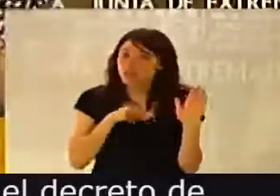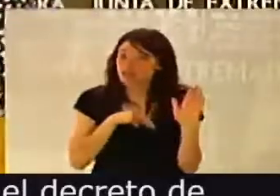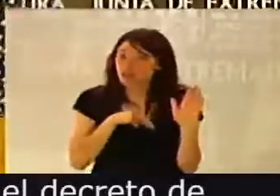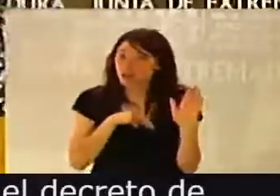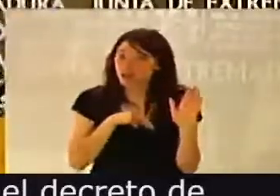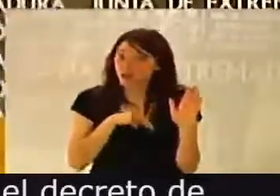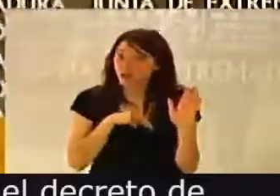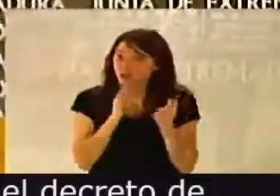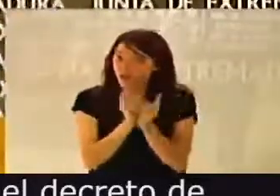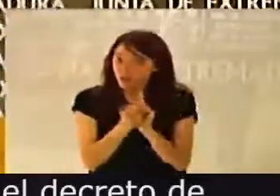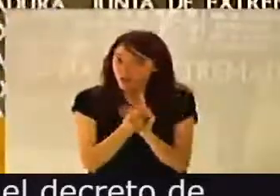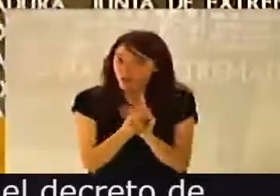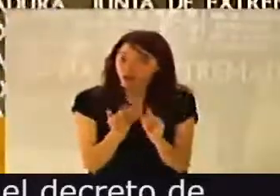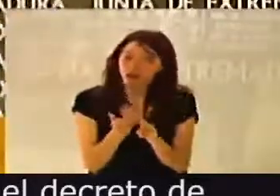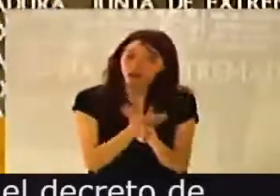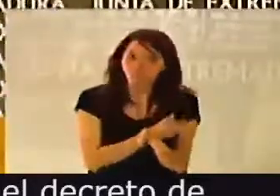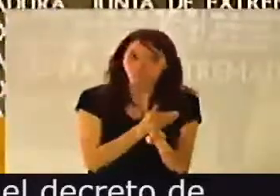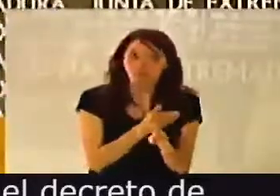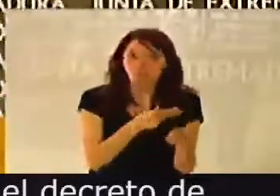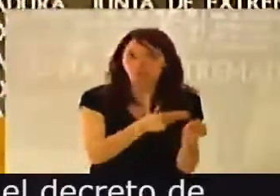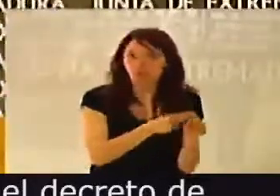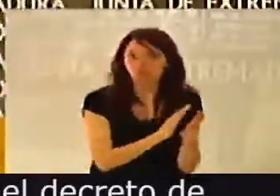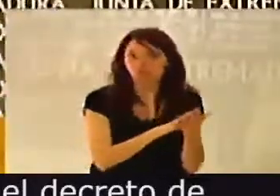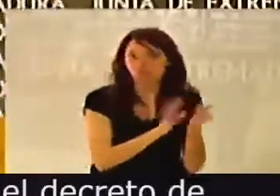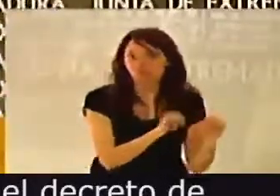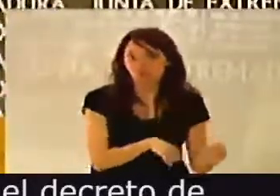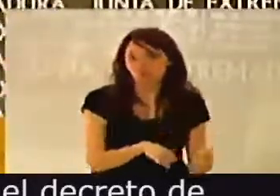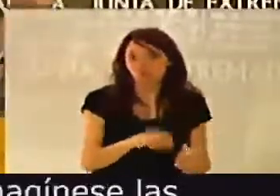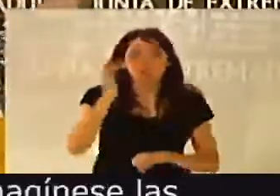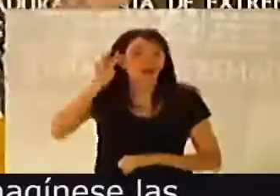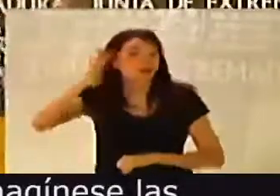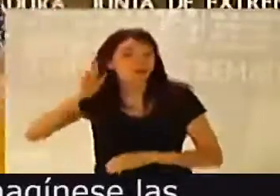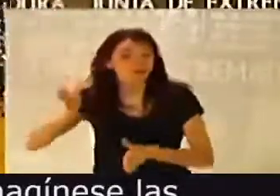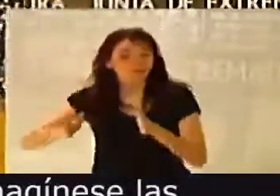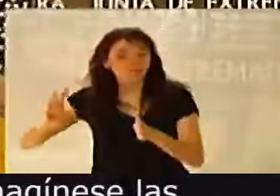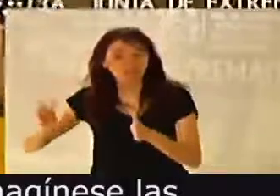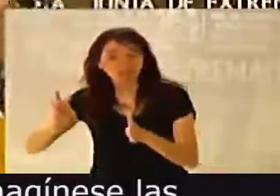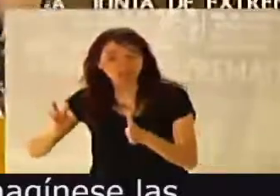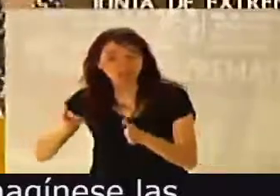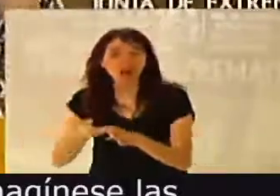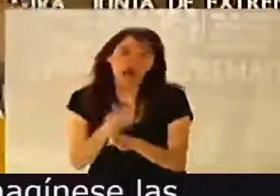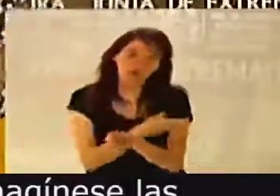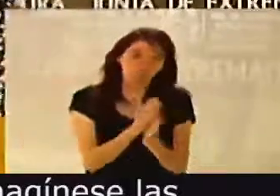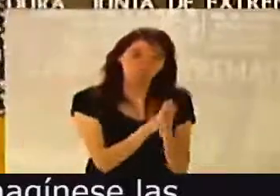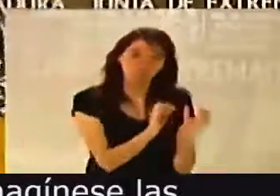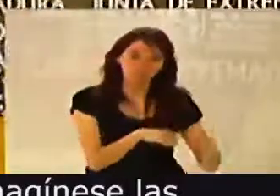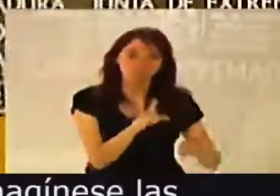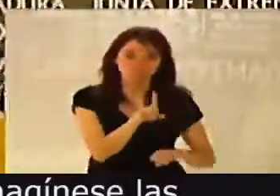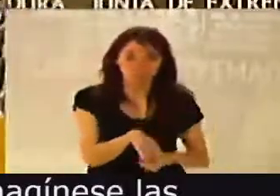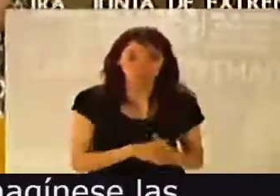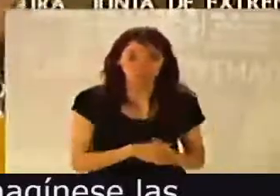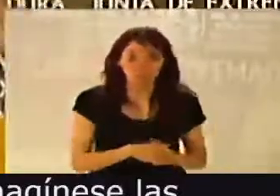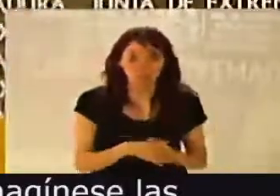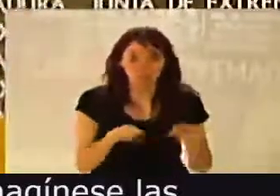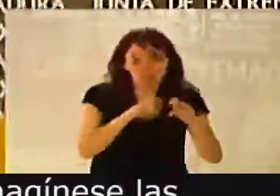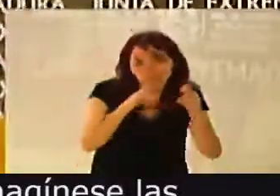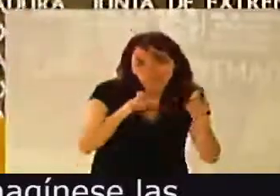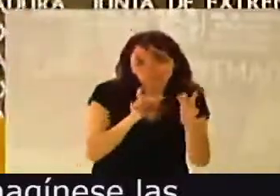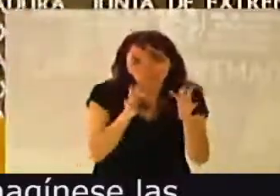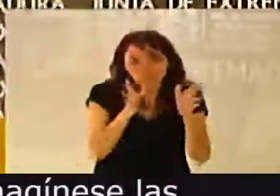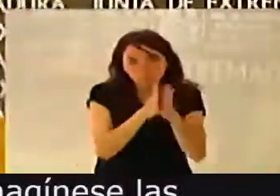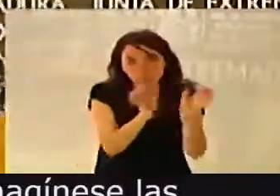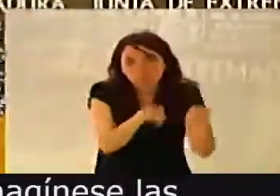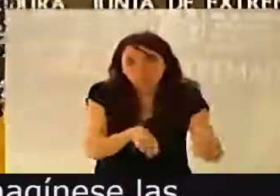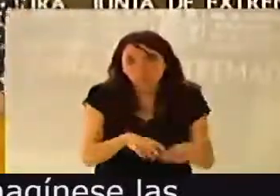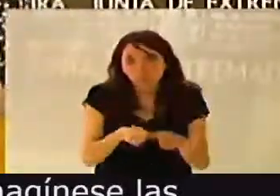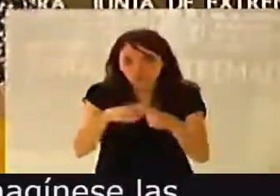Imagínense las decisiones que tenemos que tomar en la fase 3. Tenemos que seguir hablándolo con los grupos de la Asamblea, con los agentes sociales y económicos, con la mesa del